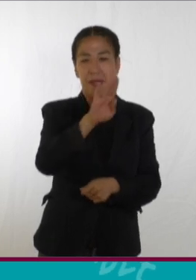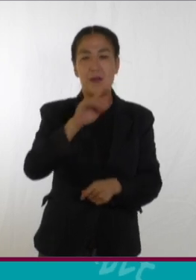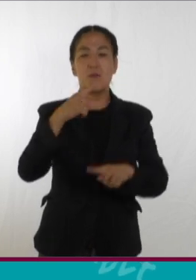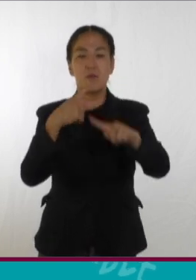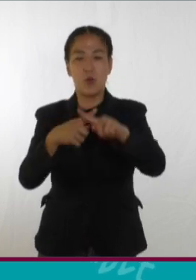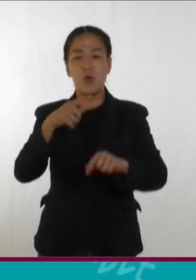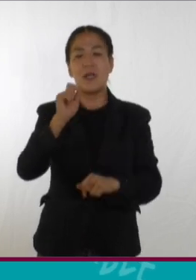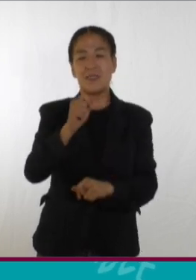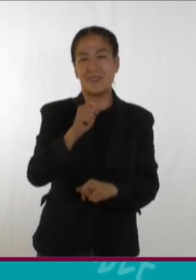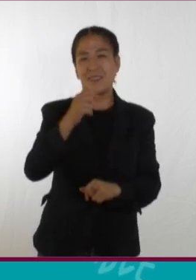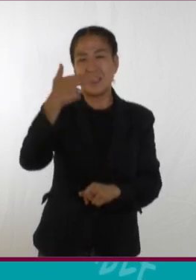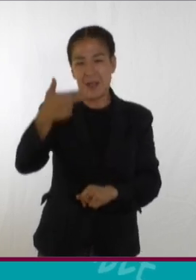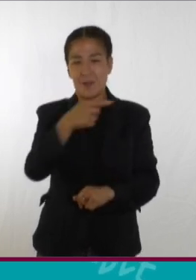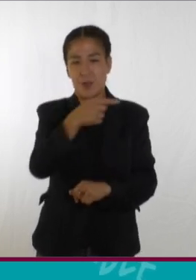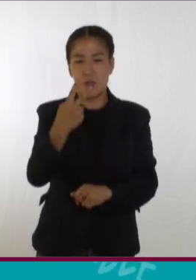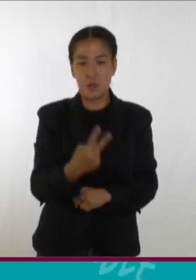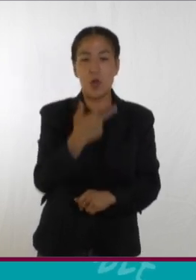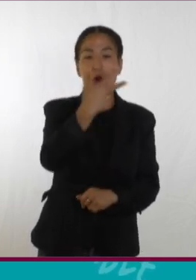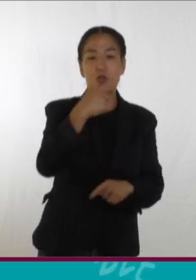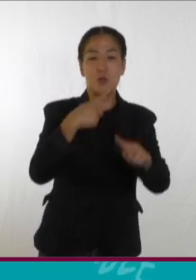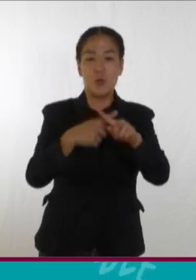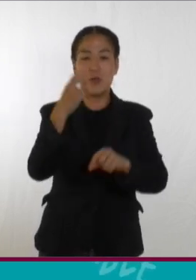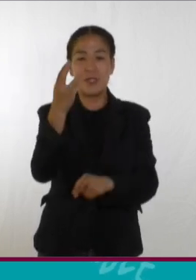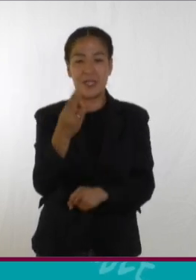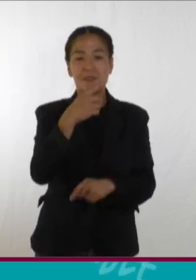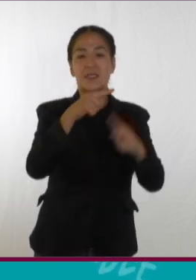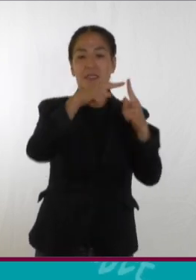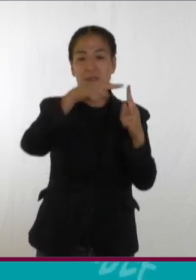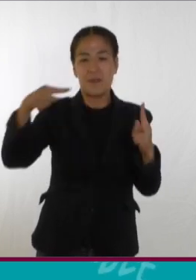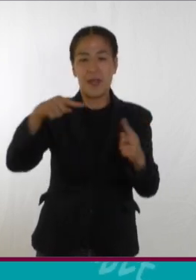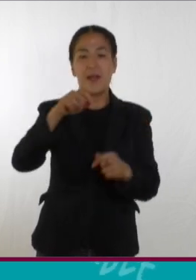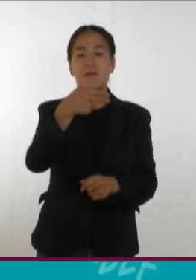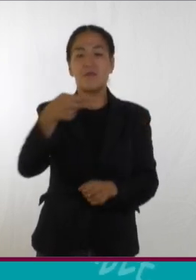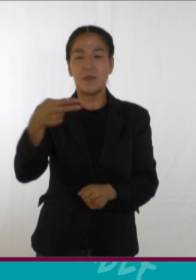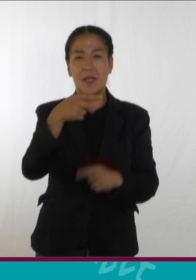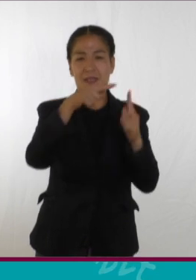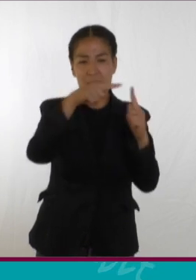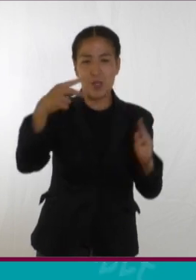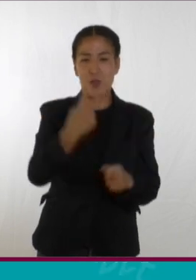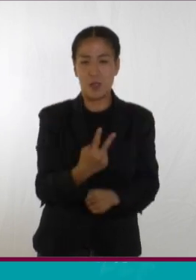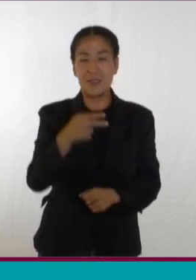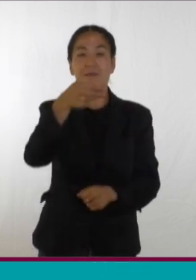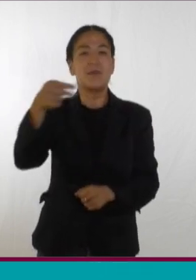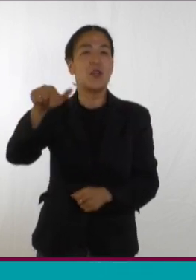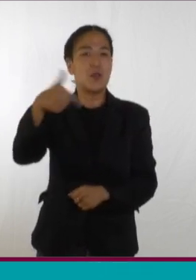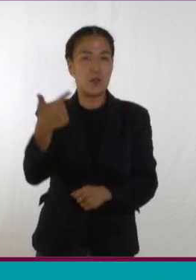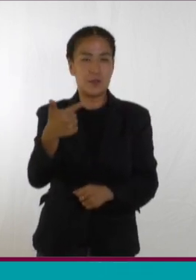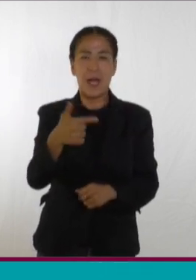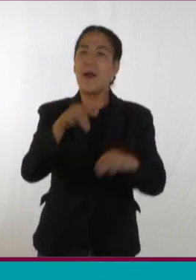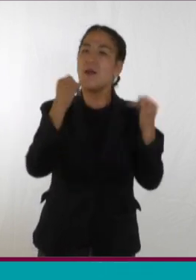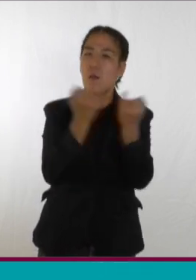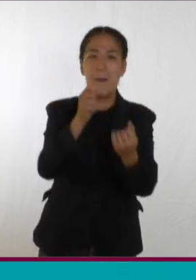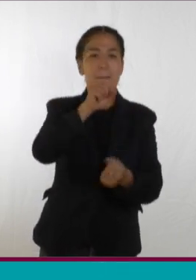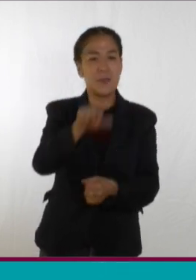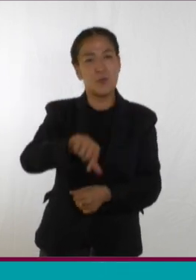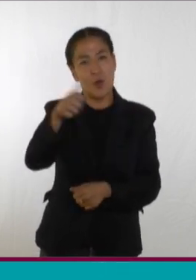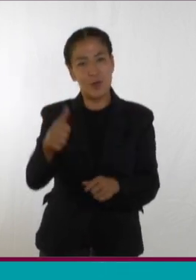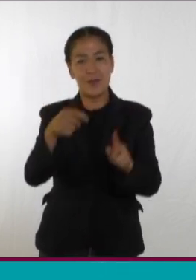altura entre 2, es decir, 8 por 3 dividido entre 2. Así obtendremos un área de